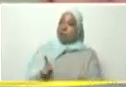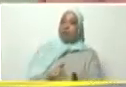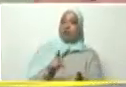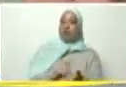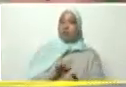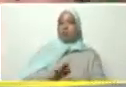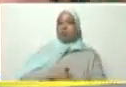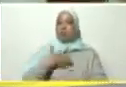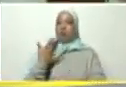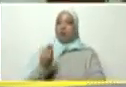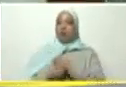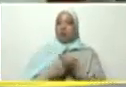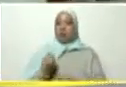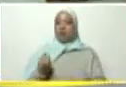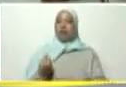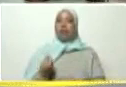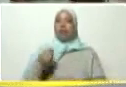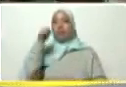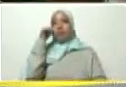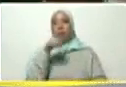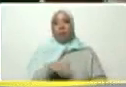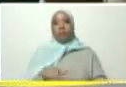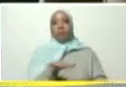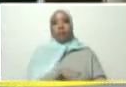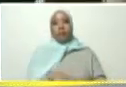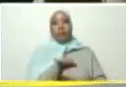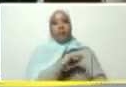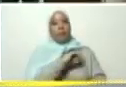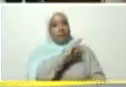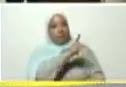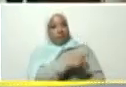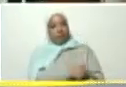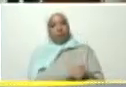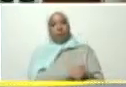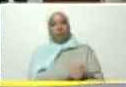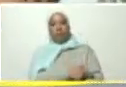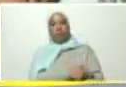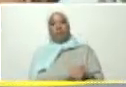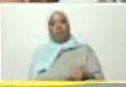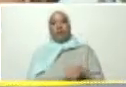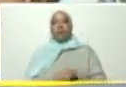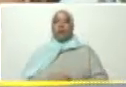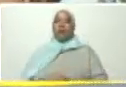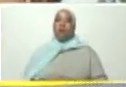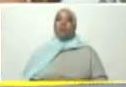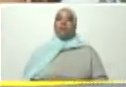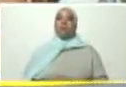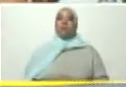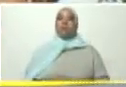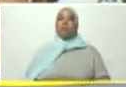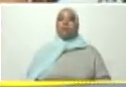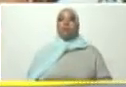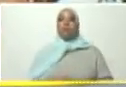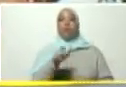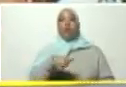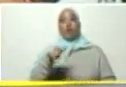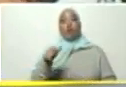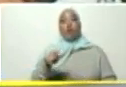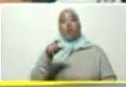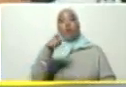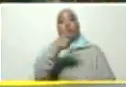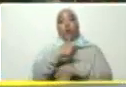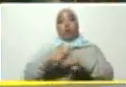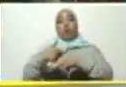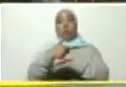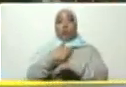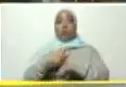el poder el que ejerza el pueblo El que ejerza el poder no unas élites que